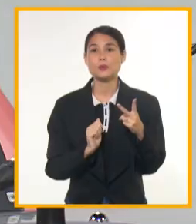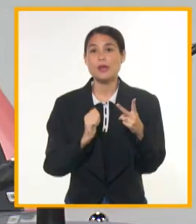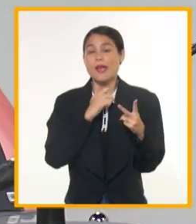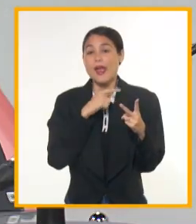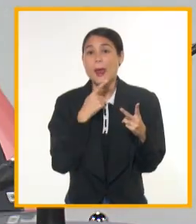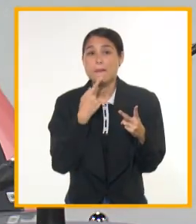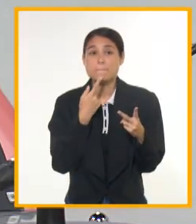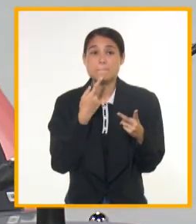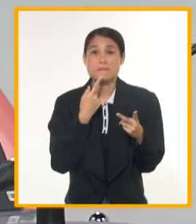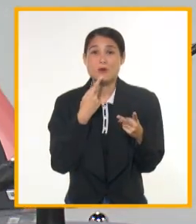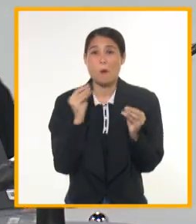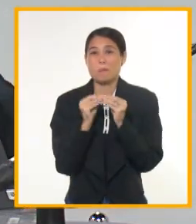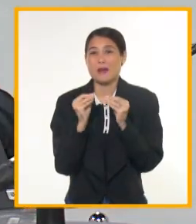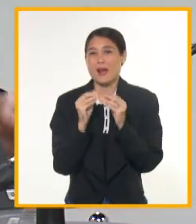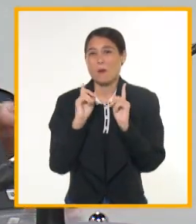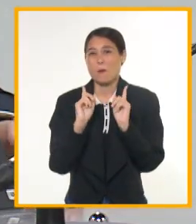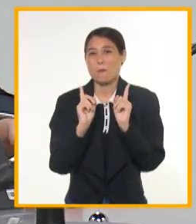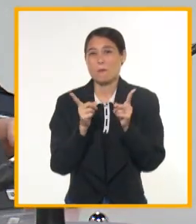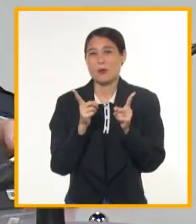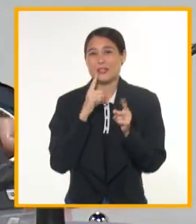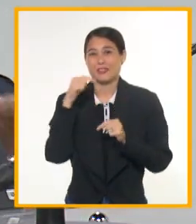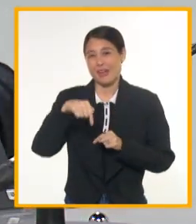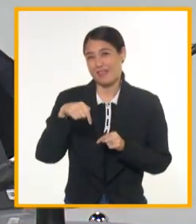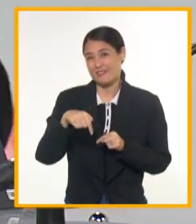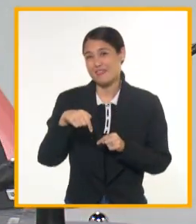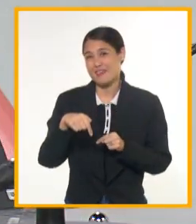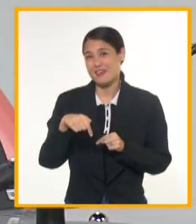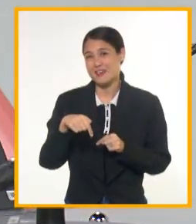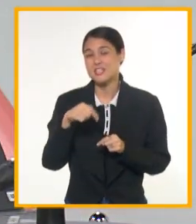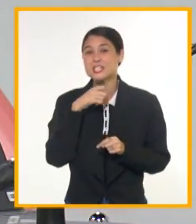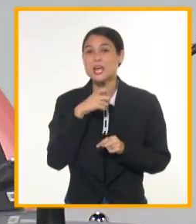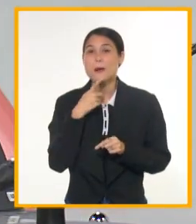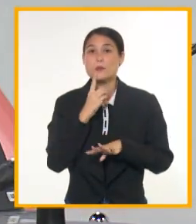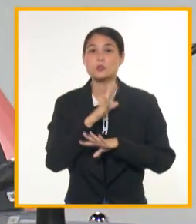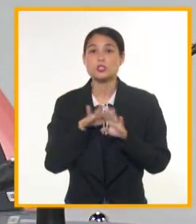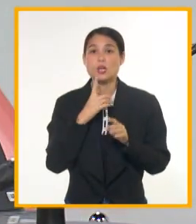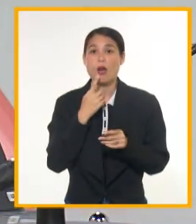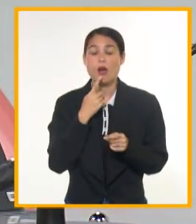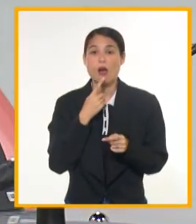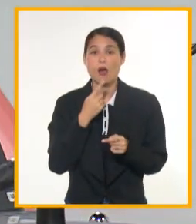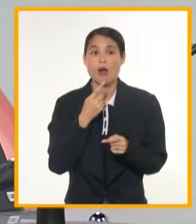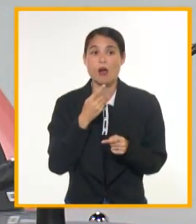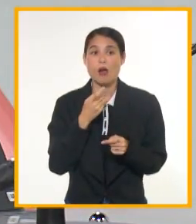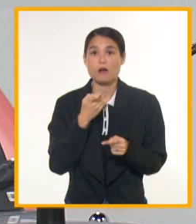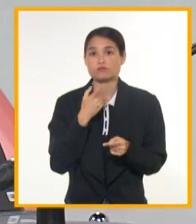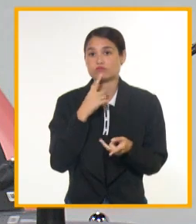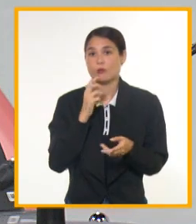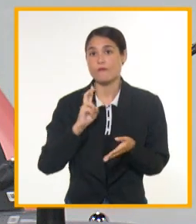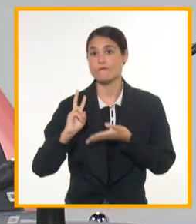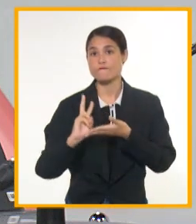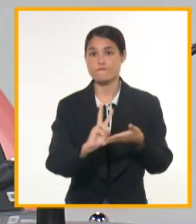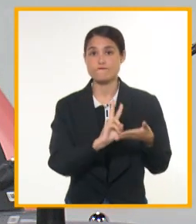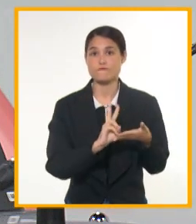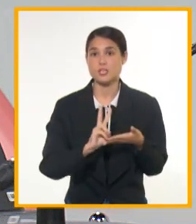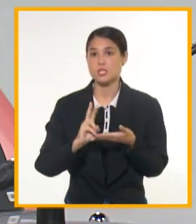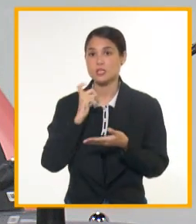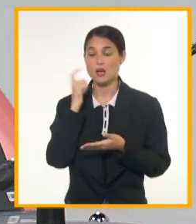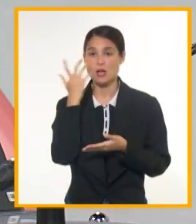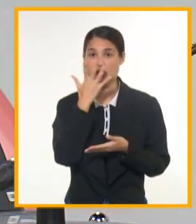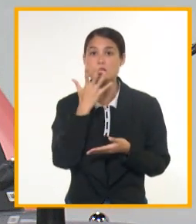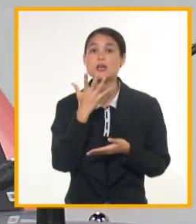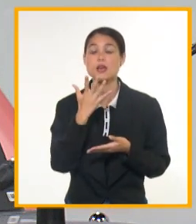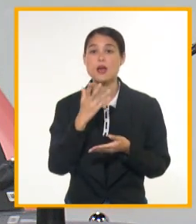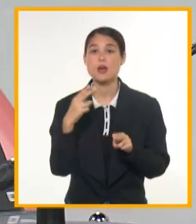acontecimientos políticos en nuestra región, entre ellas la reciente gira que ha tenido por el Caribe el